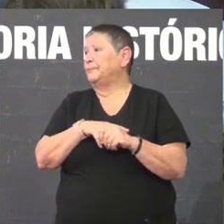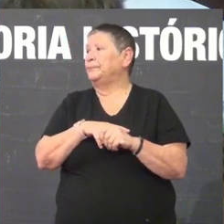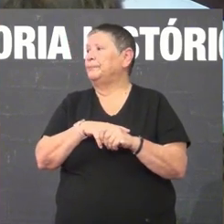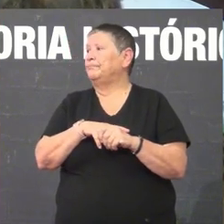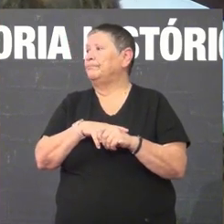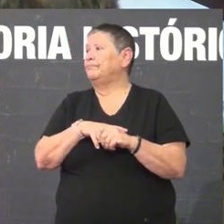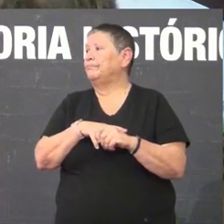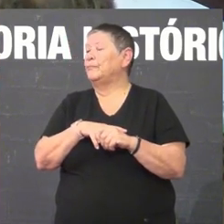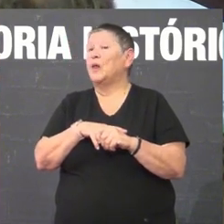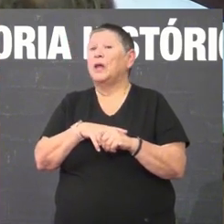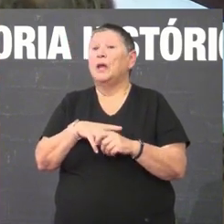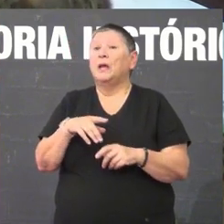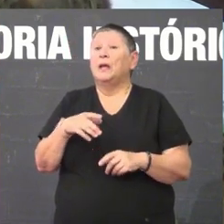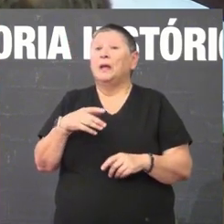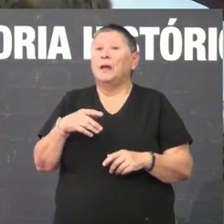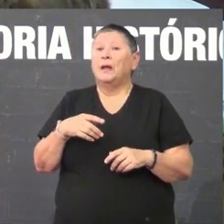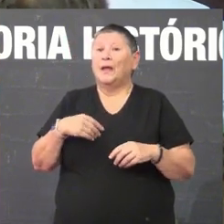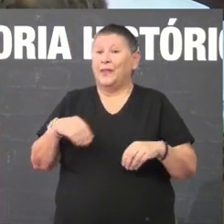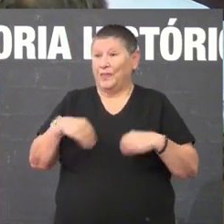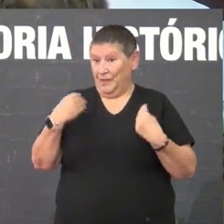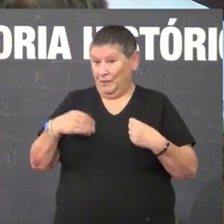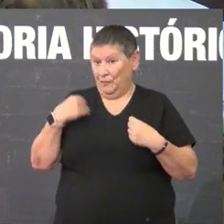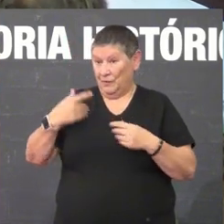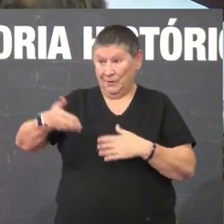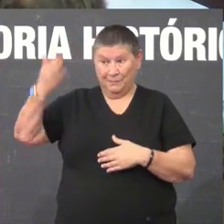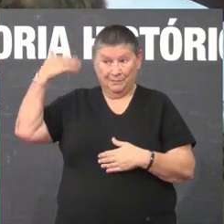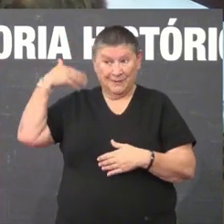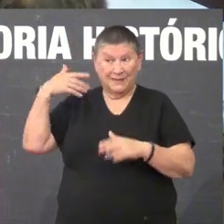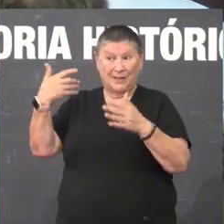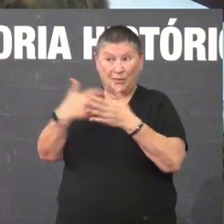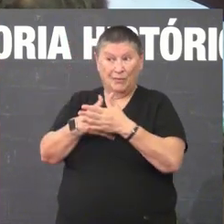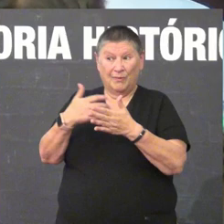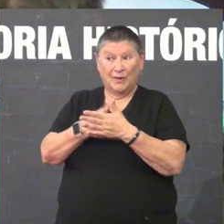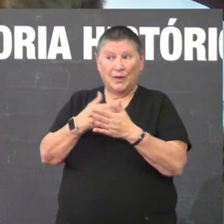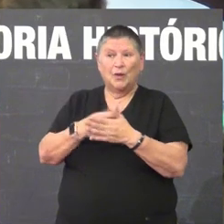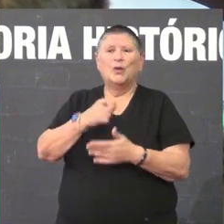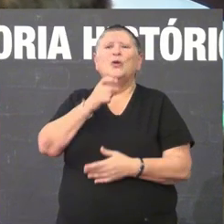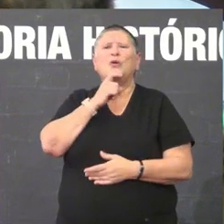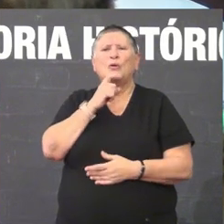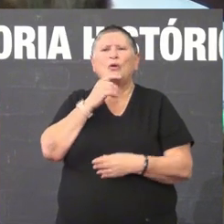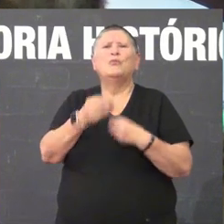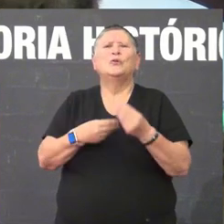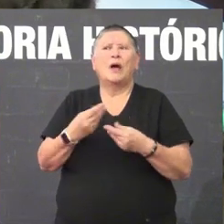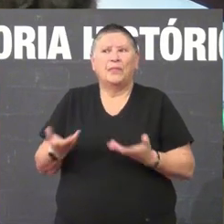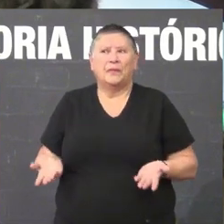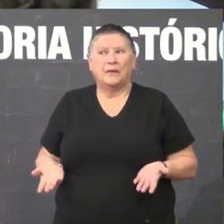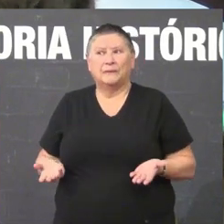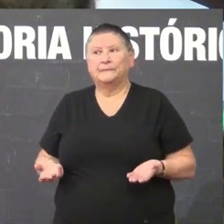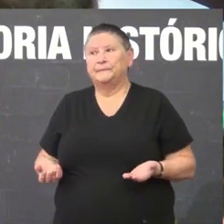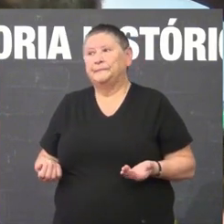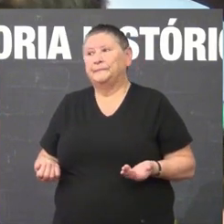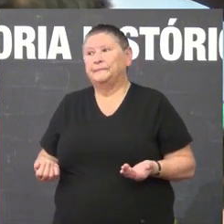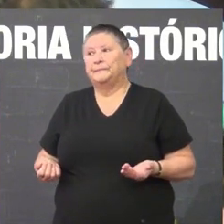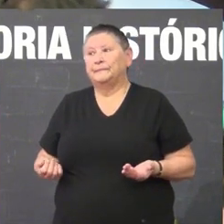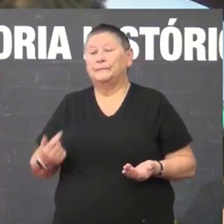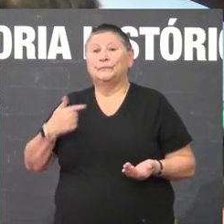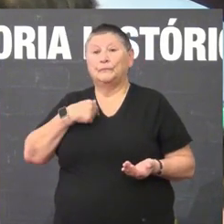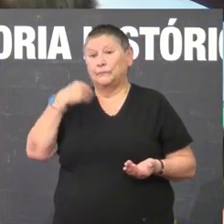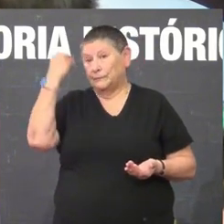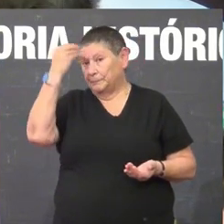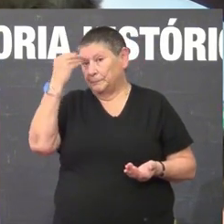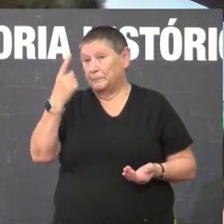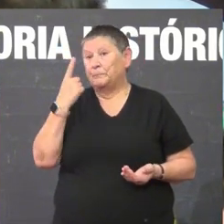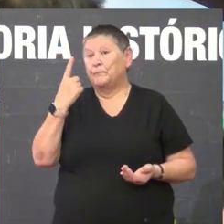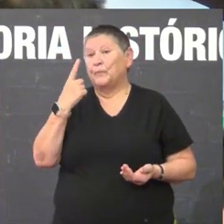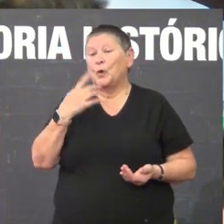para poder disputar ese relato no porque a veces es como vale Sí y cómo se hace eso no yo creo que hace falta poder